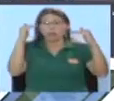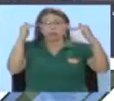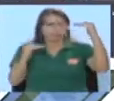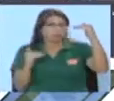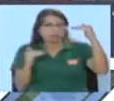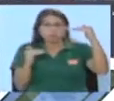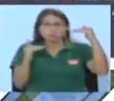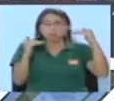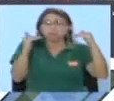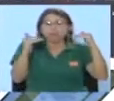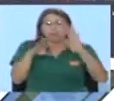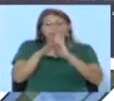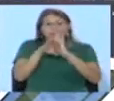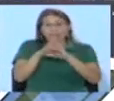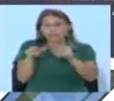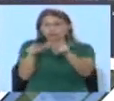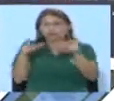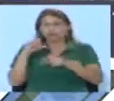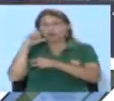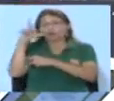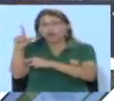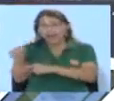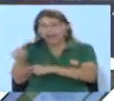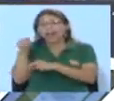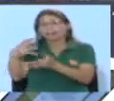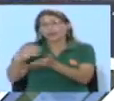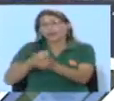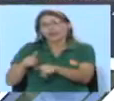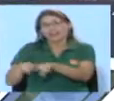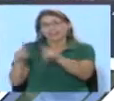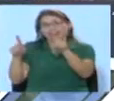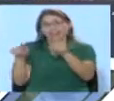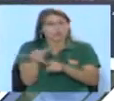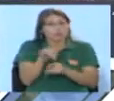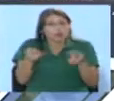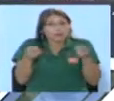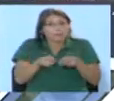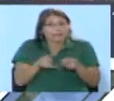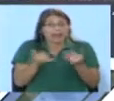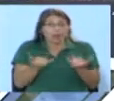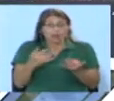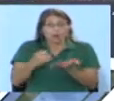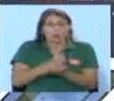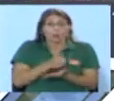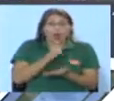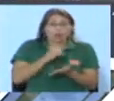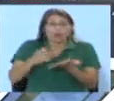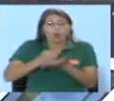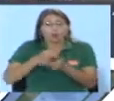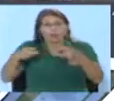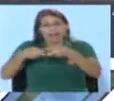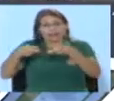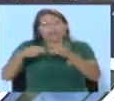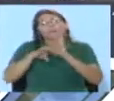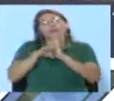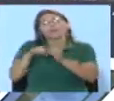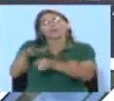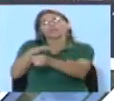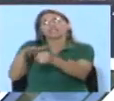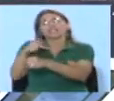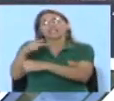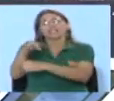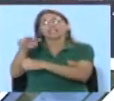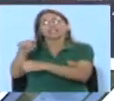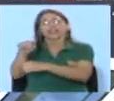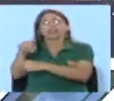aumente, entonces voy a tener una tarifa diferenciada, igual que sucede hoy con la electricidad o con el agua, donde yo le cobro más barato a alguien que está en Isla Chira que a alguien que